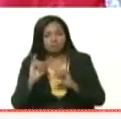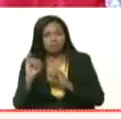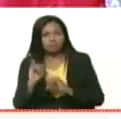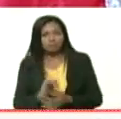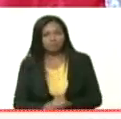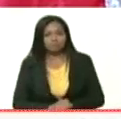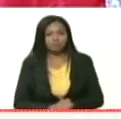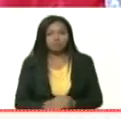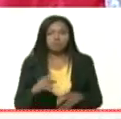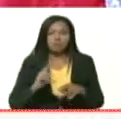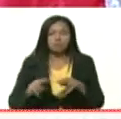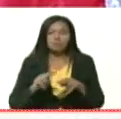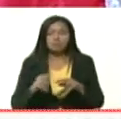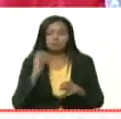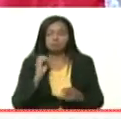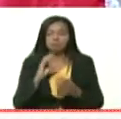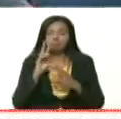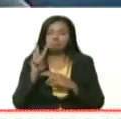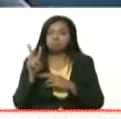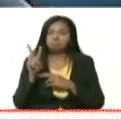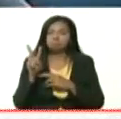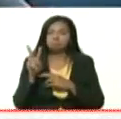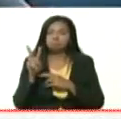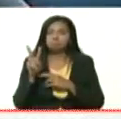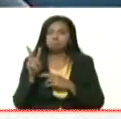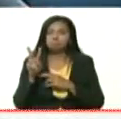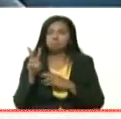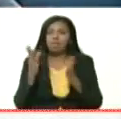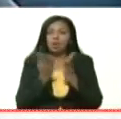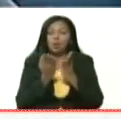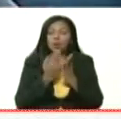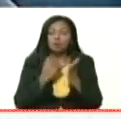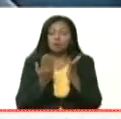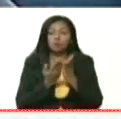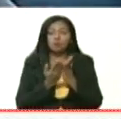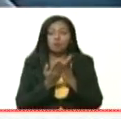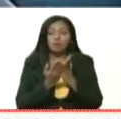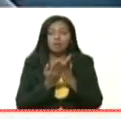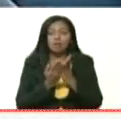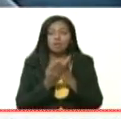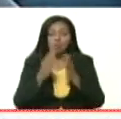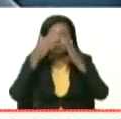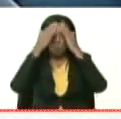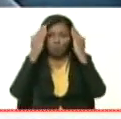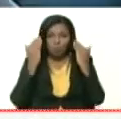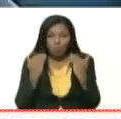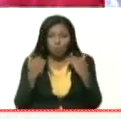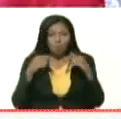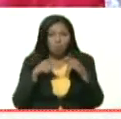cómo desde niño, en el colegio que yo estudié, yo estudié en un colegio de monjas, la primaria.